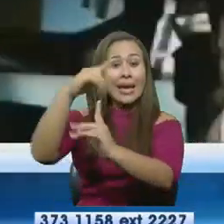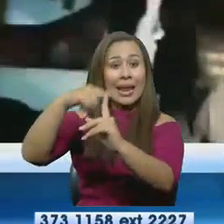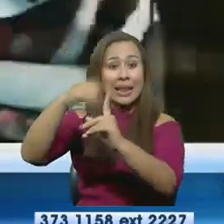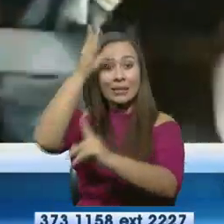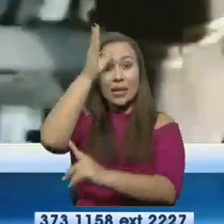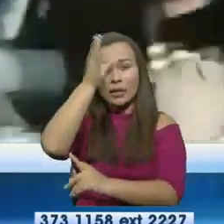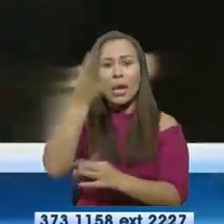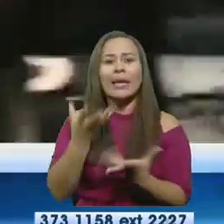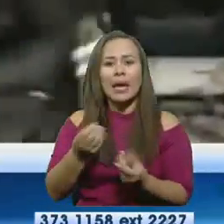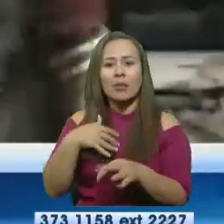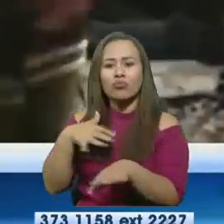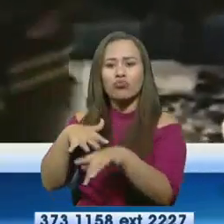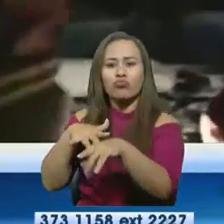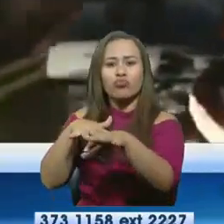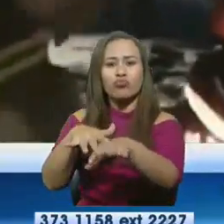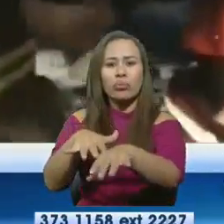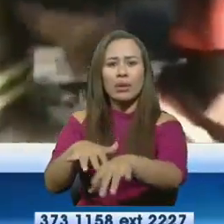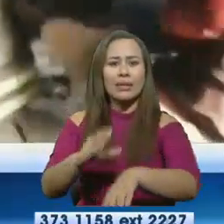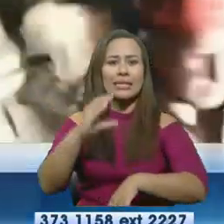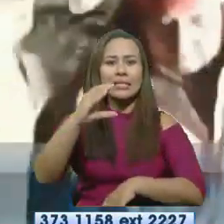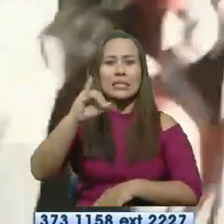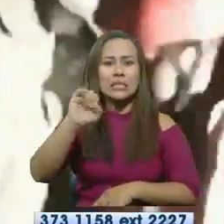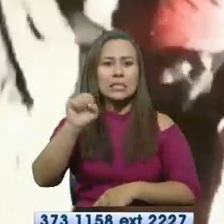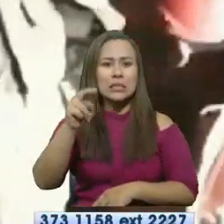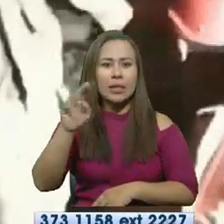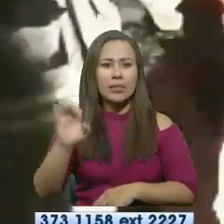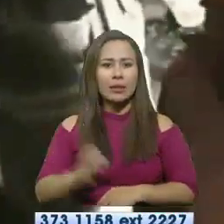de retorno a El Cisne.